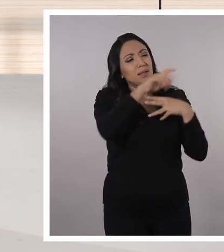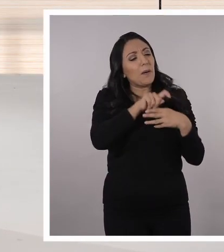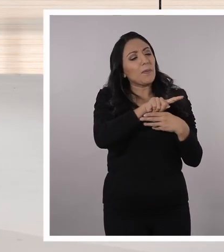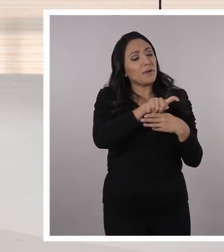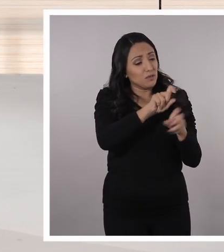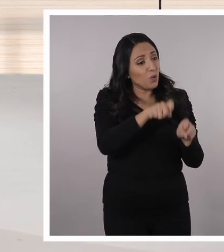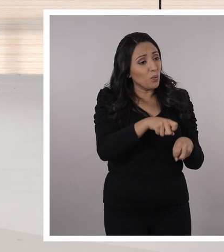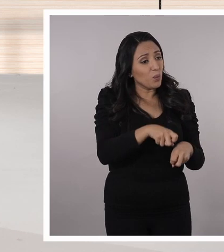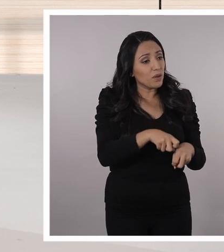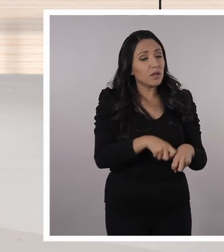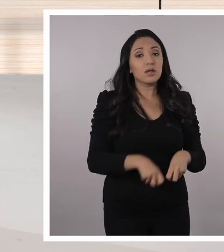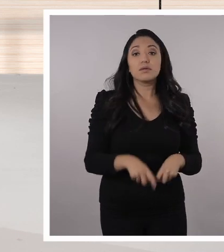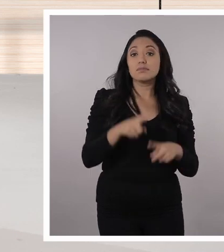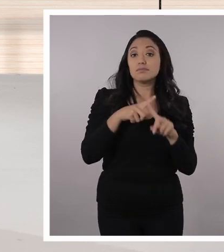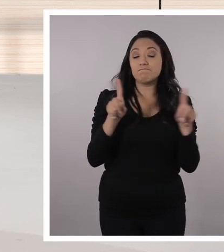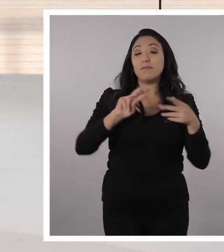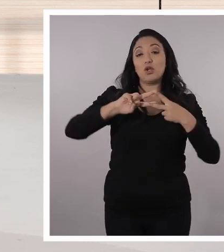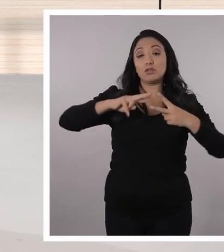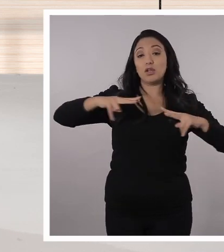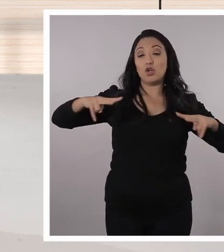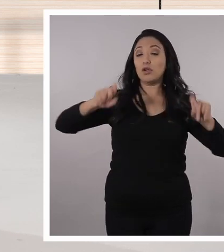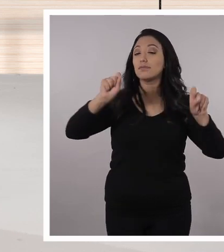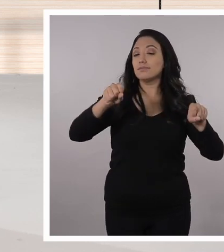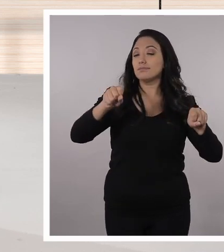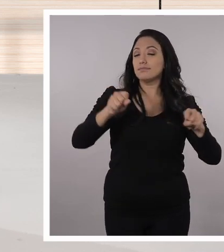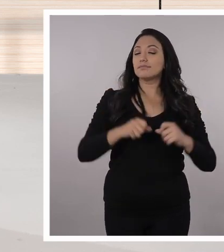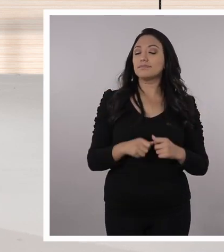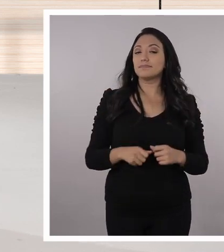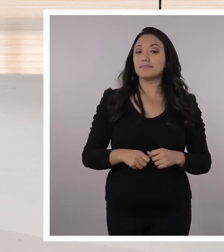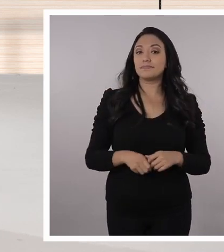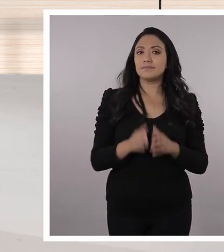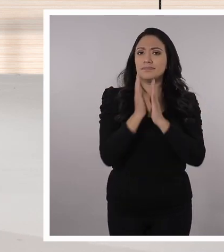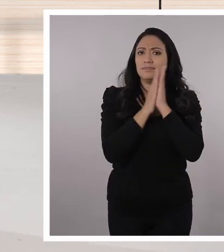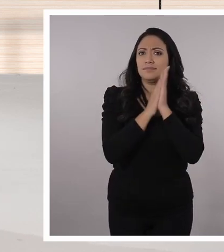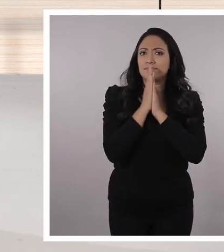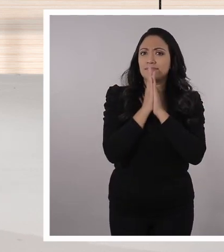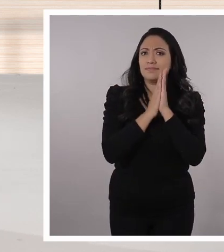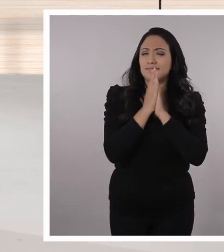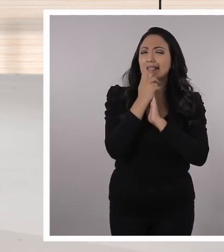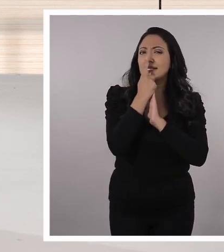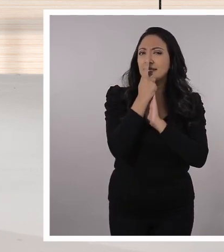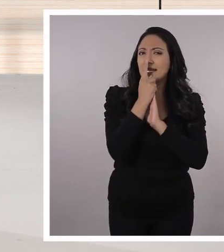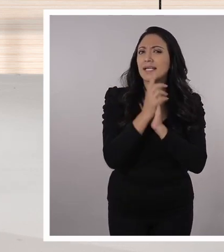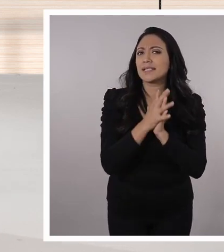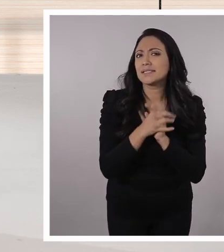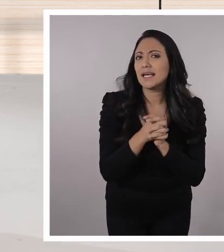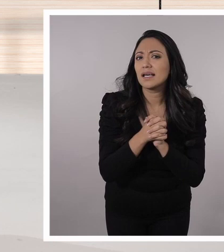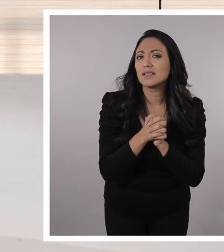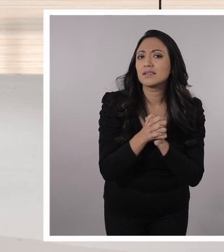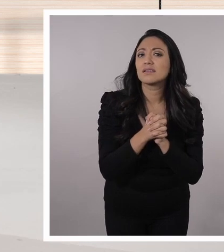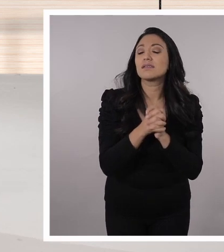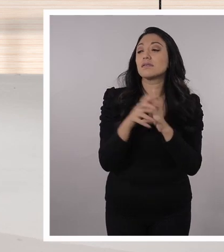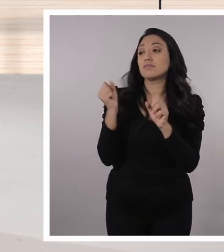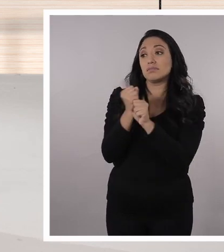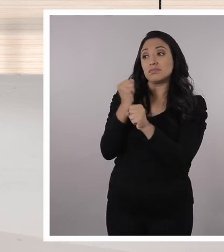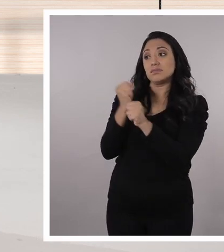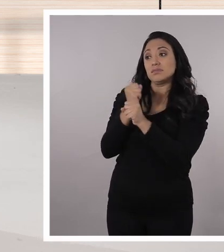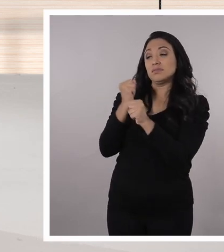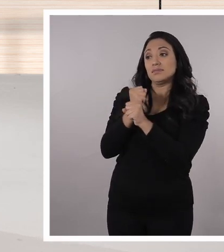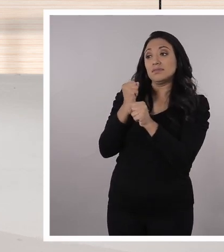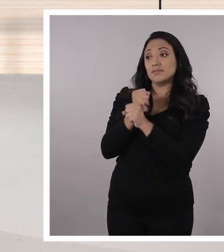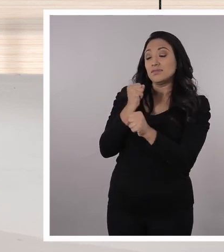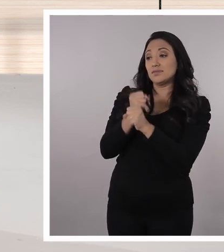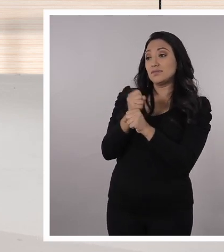millones de años? Siempre y cuando tengamos la tecnología para hacerlo. Pues a mí eso me parece increíble. Es un trabajo